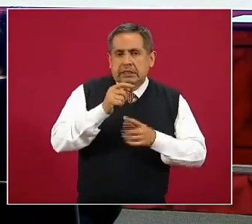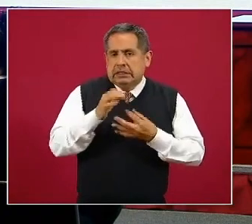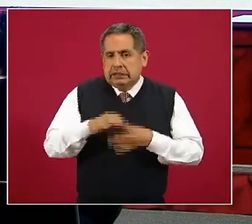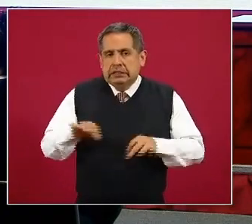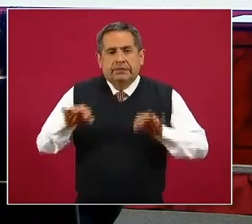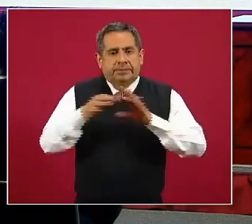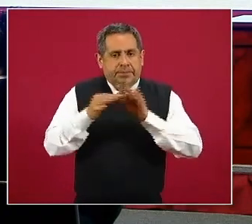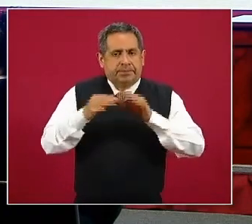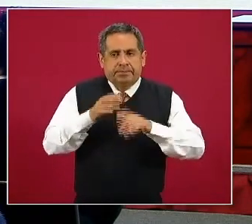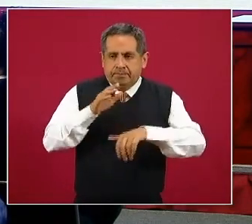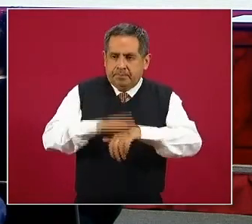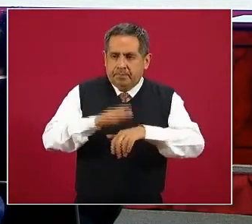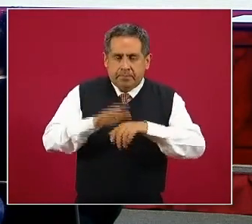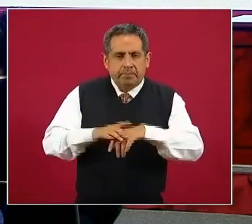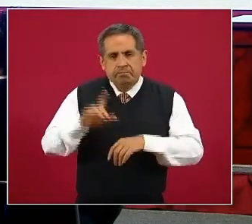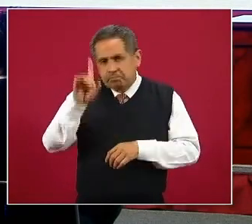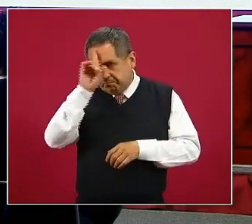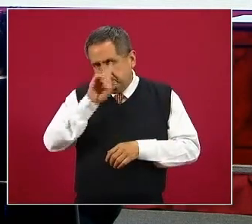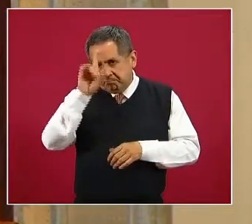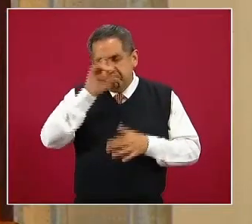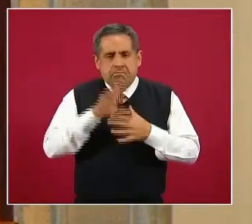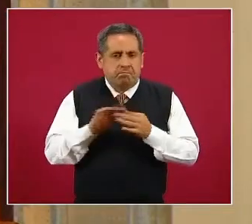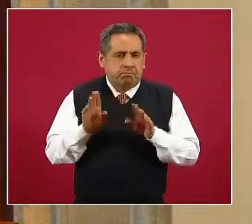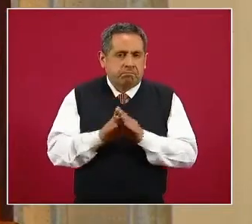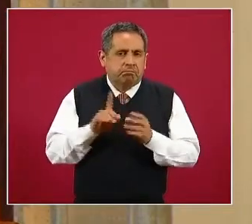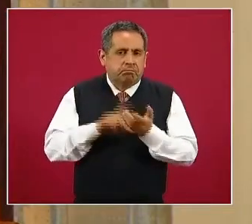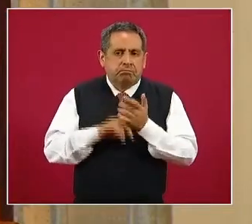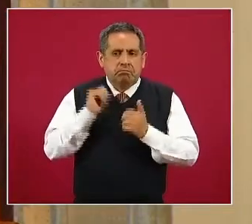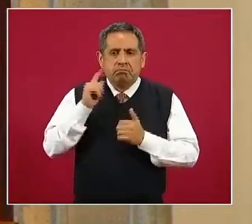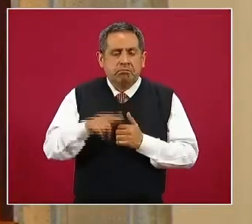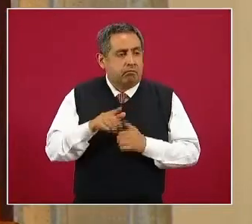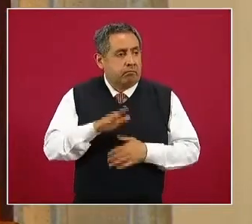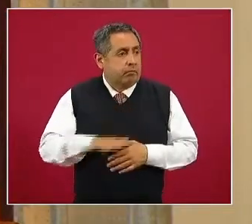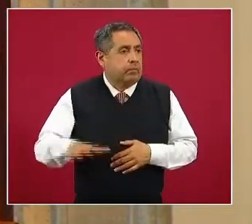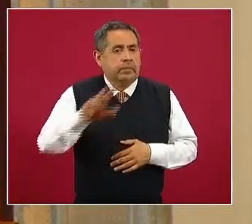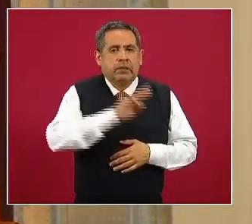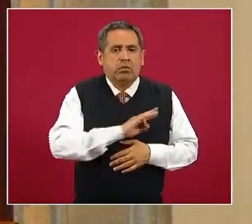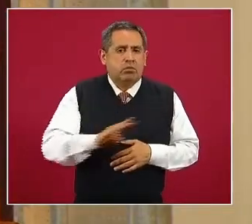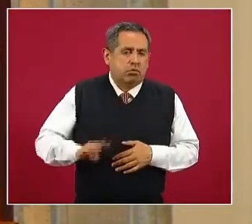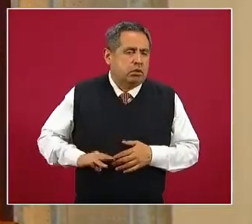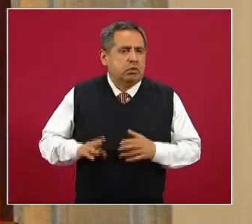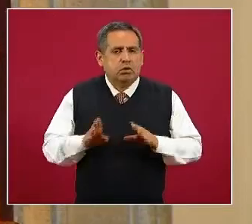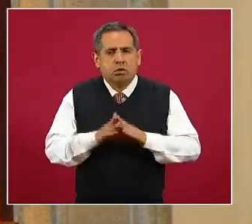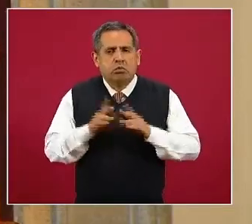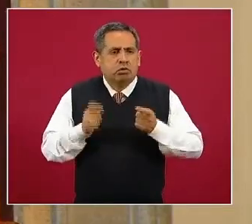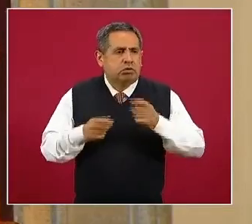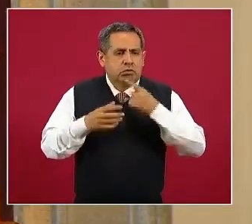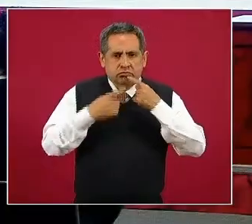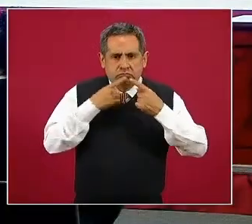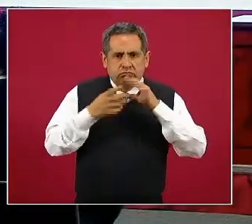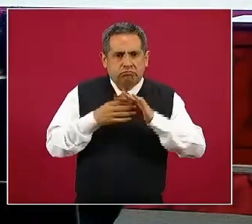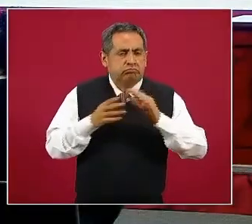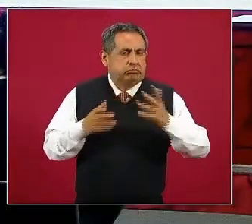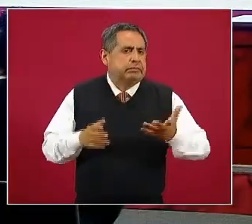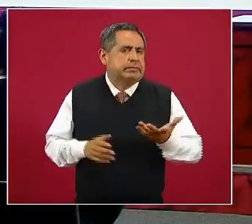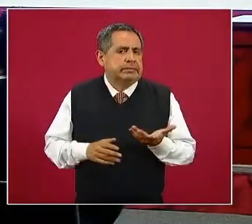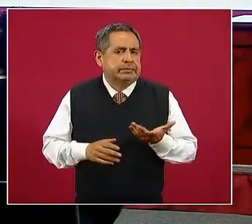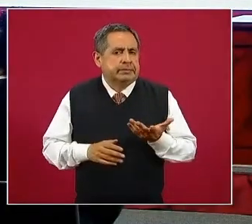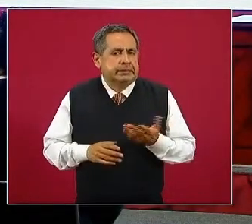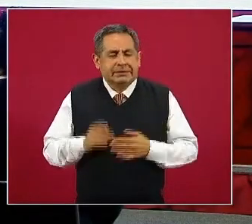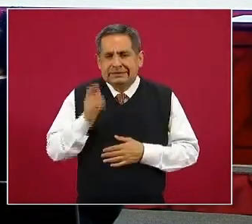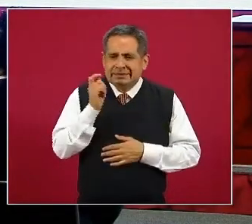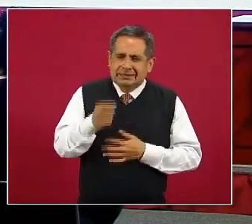acatar estas recomendaciones en cualquiera de los municipios en los cuales nos toca vivir, porque dependiendo que